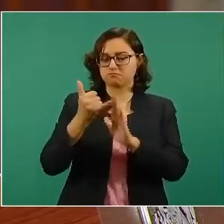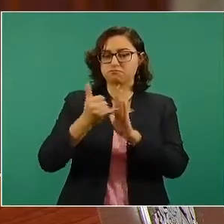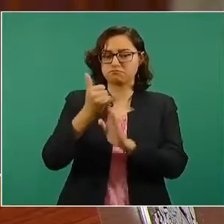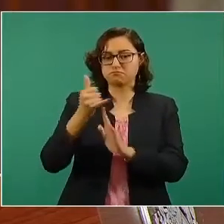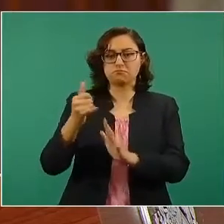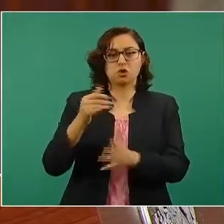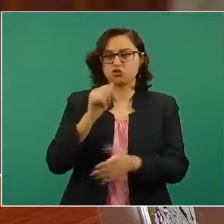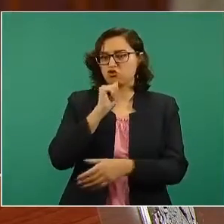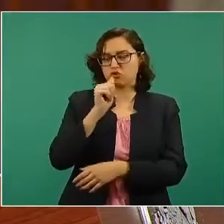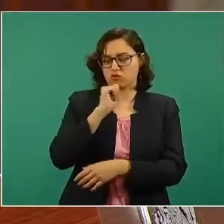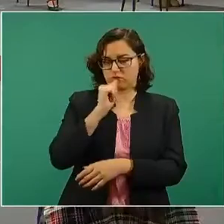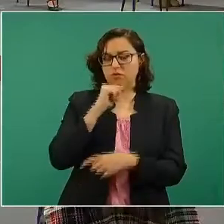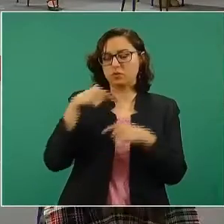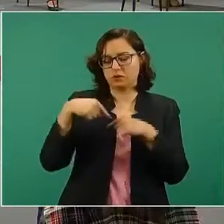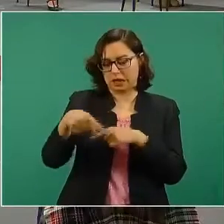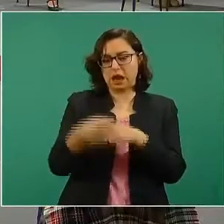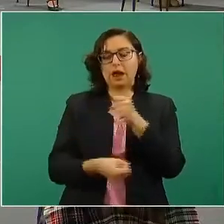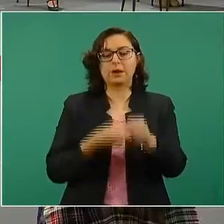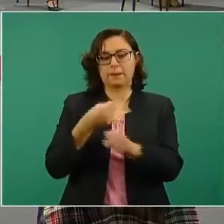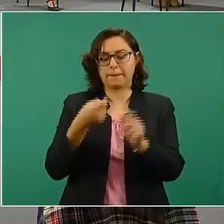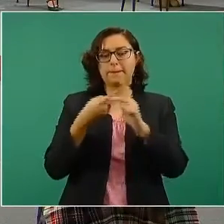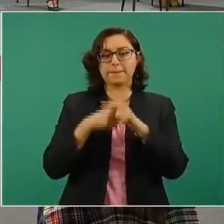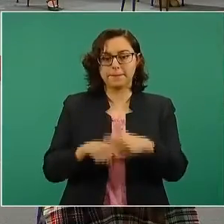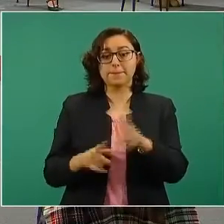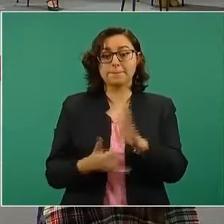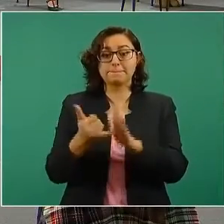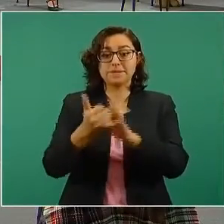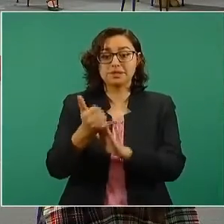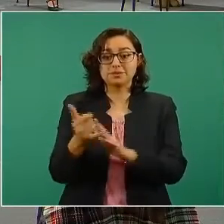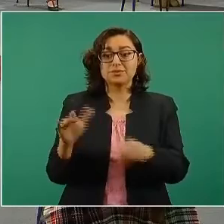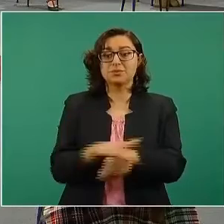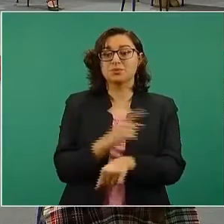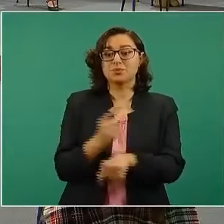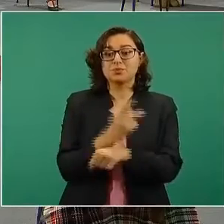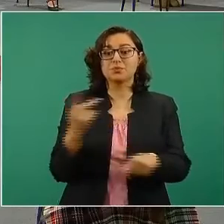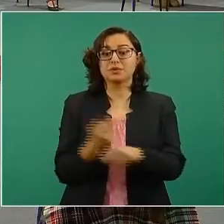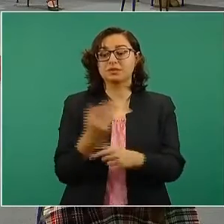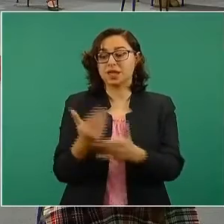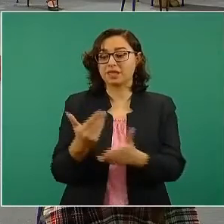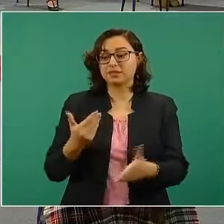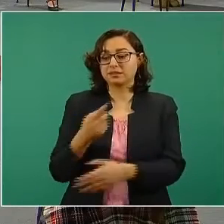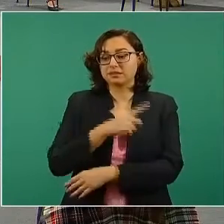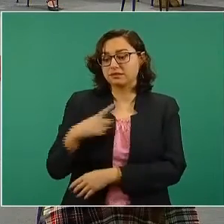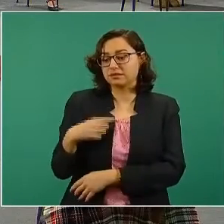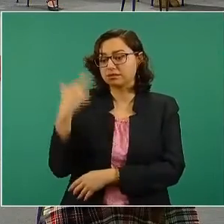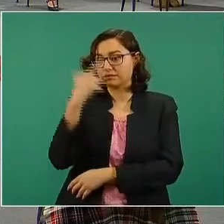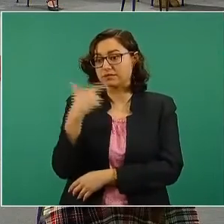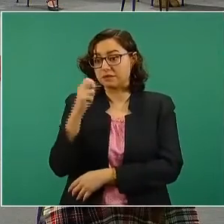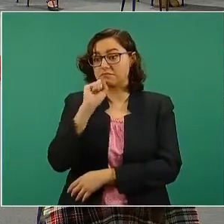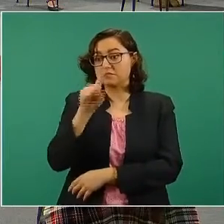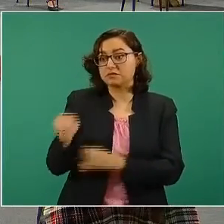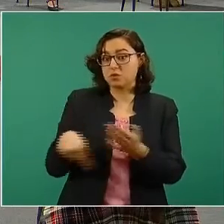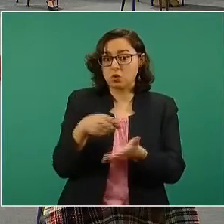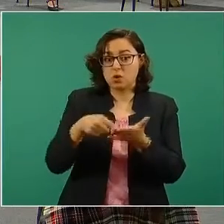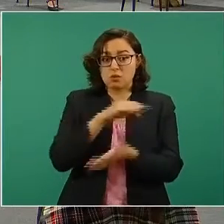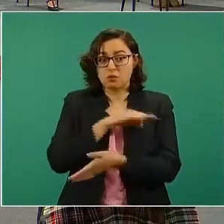han sido intervenidas, sobre todo por el tema de los estudios muy minuciosos que deben hacerse. Adelante.